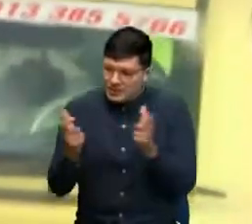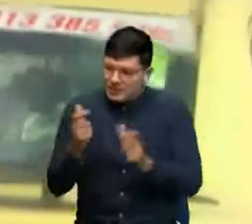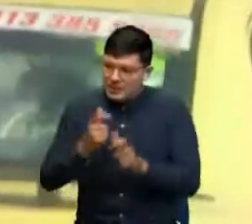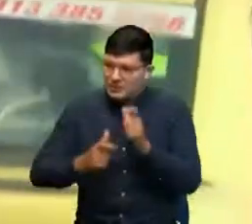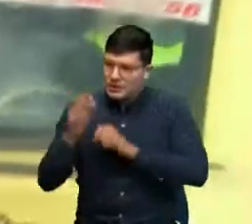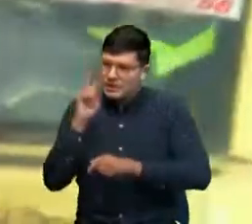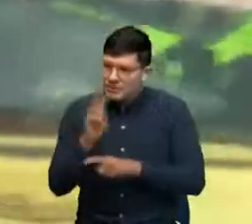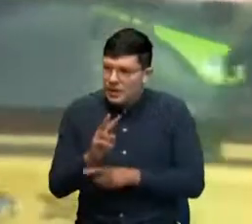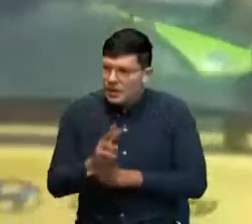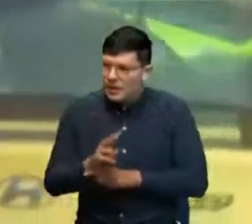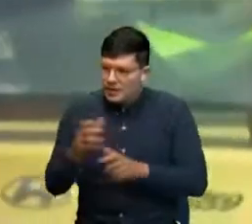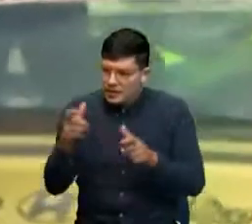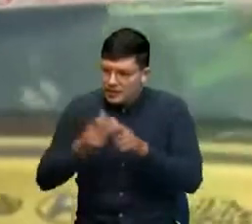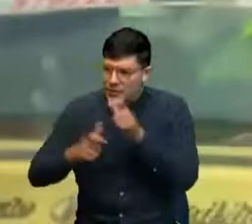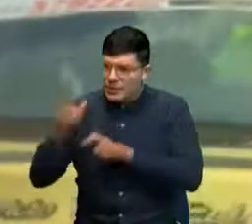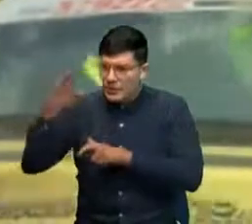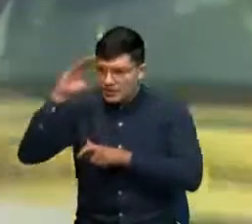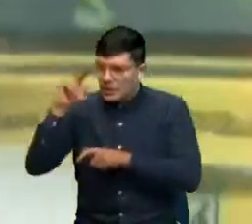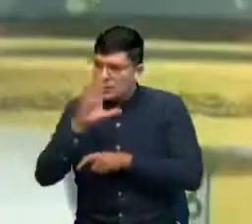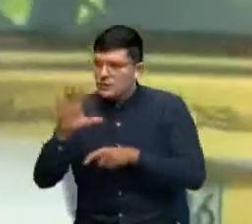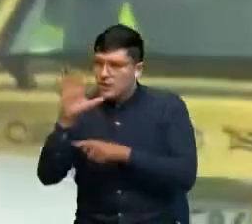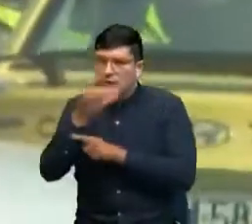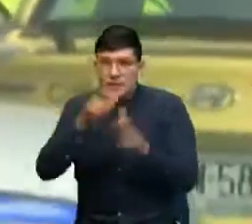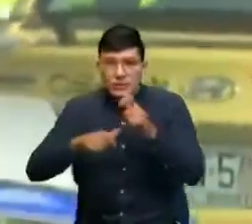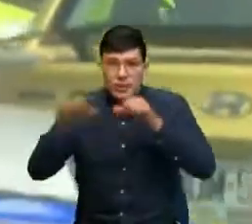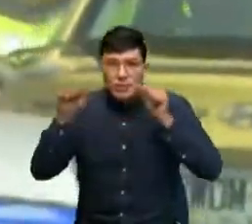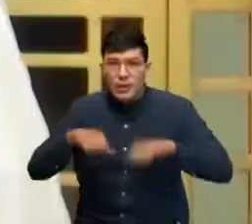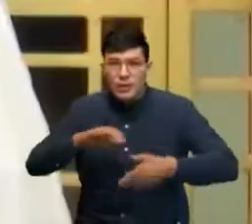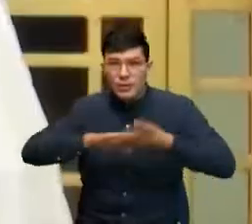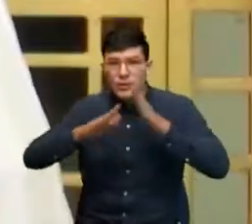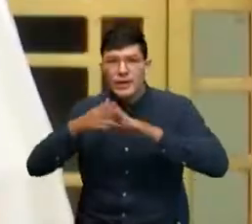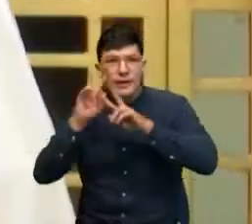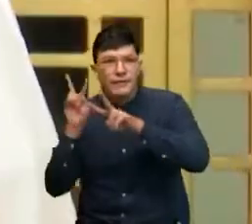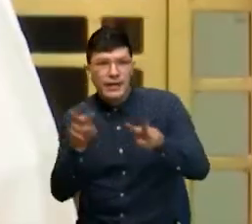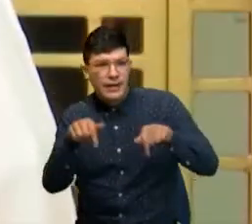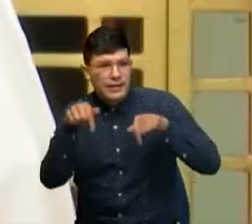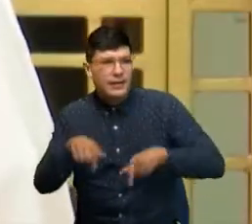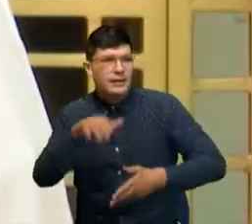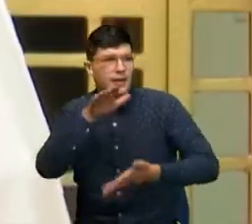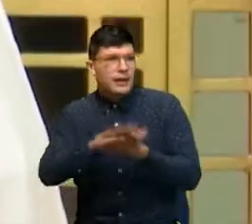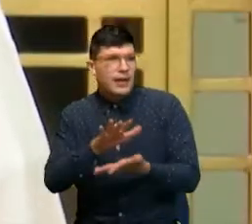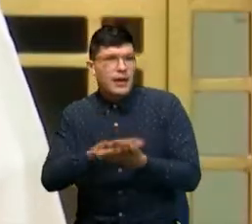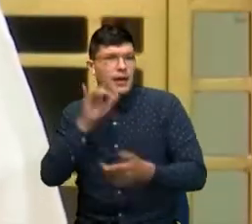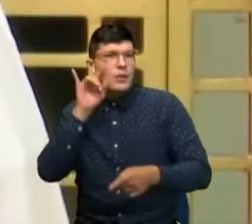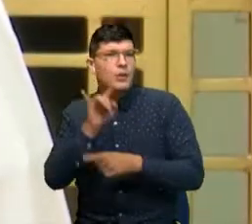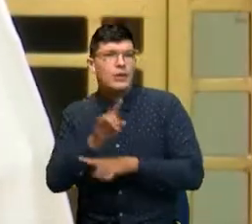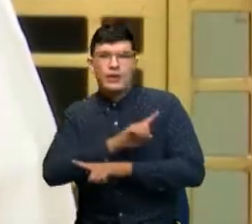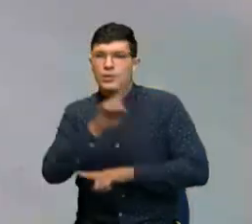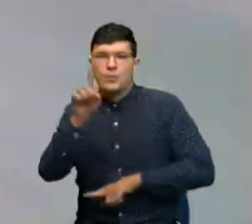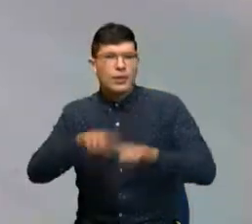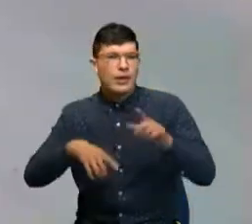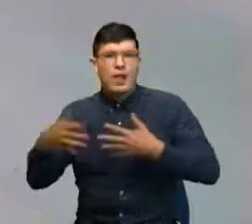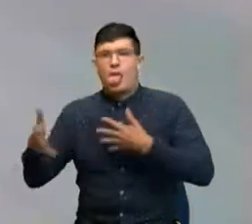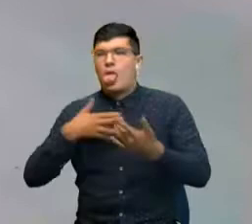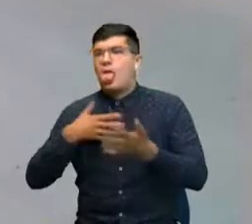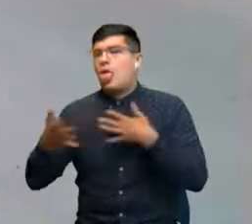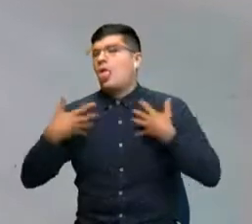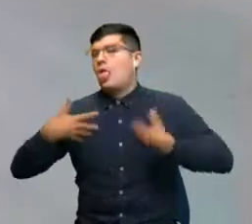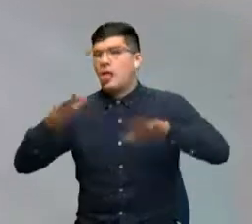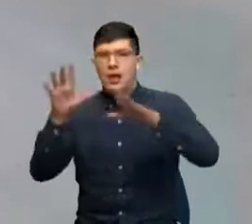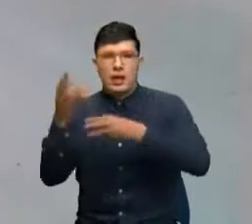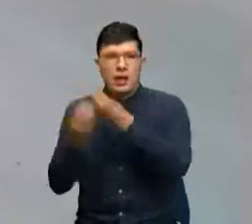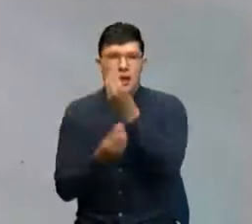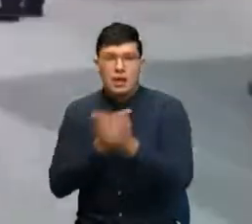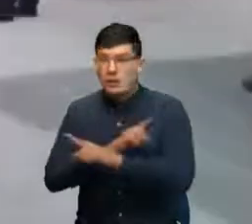más efectivos de la policía para que la gente pueda ver que aquí hay tranquilidad que hay seguridad y que control y que no pueden venir a hacer lo que ellos quieran al parecer se